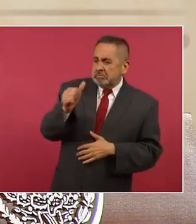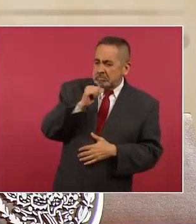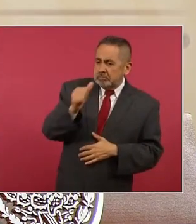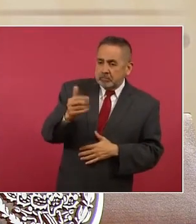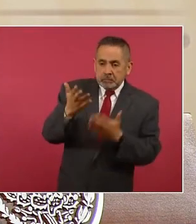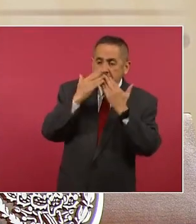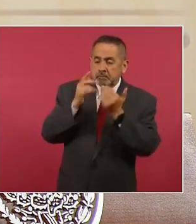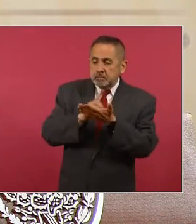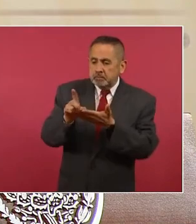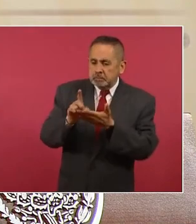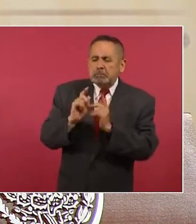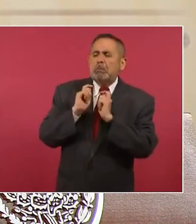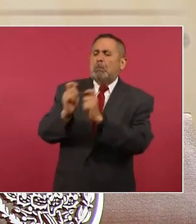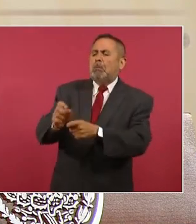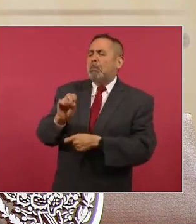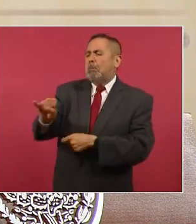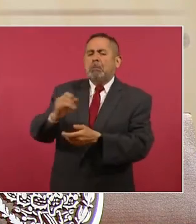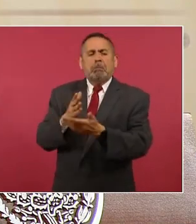derecho